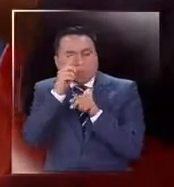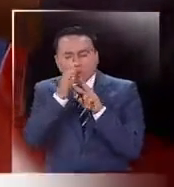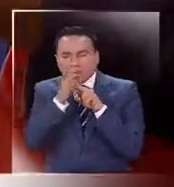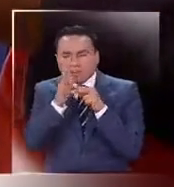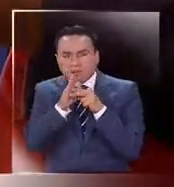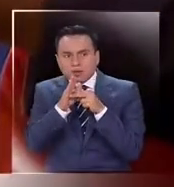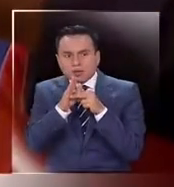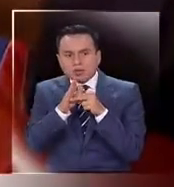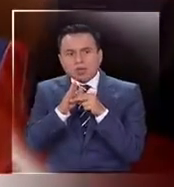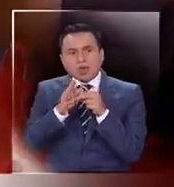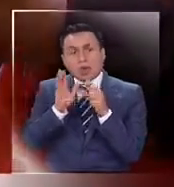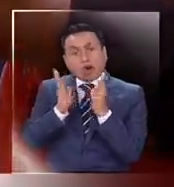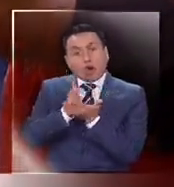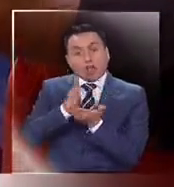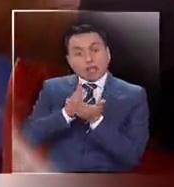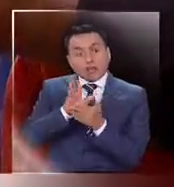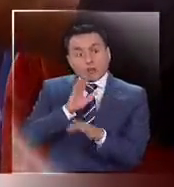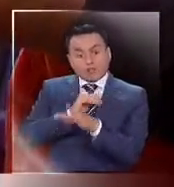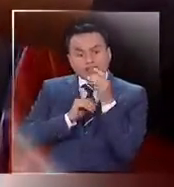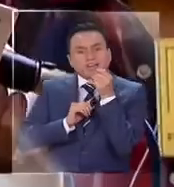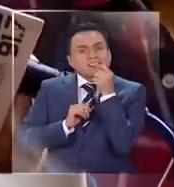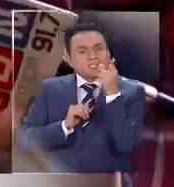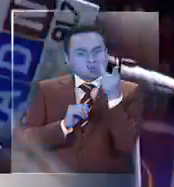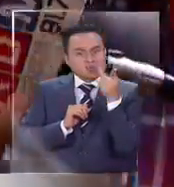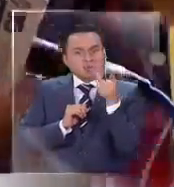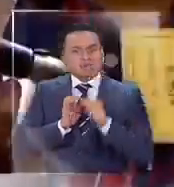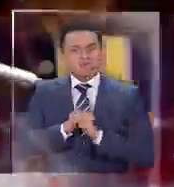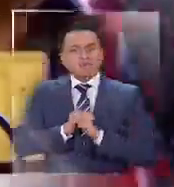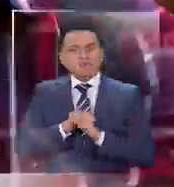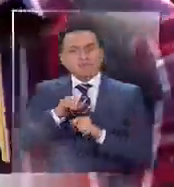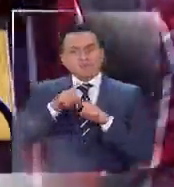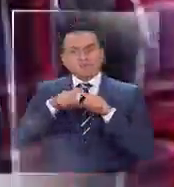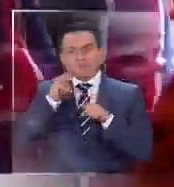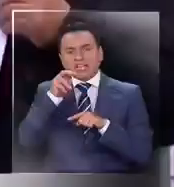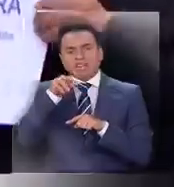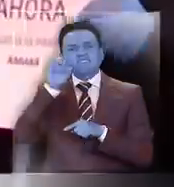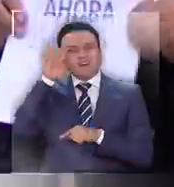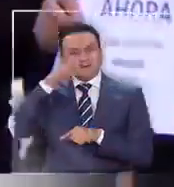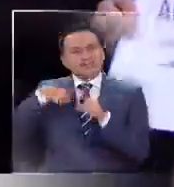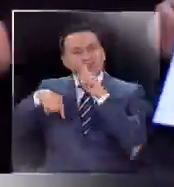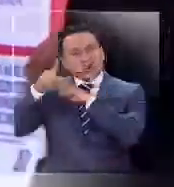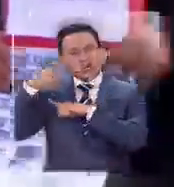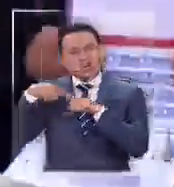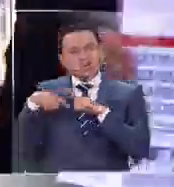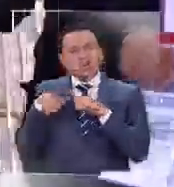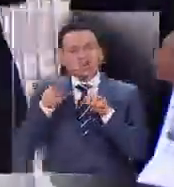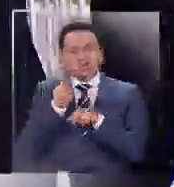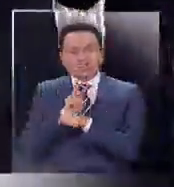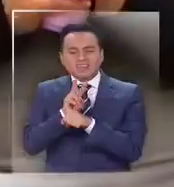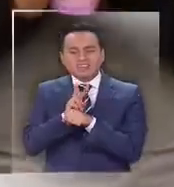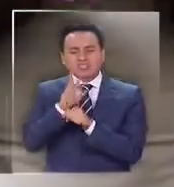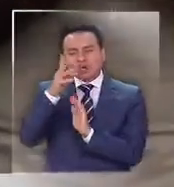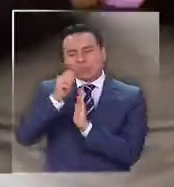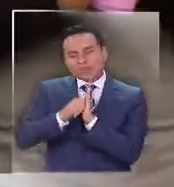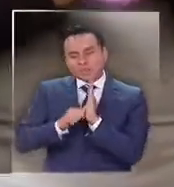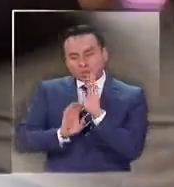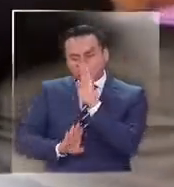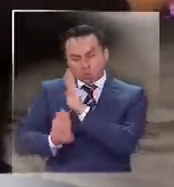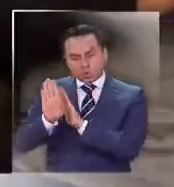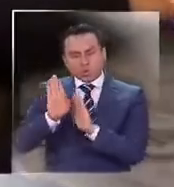de eso se da cuenta el colegio y ellos denuncian. Jimena sabe de esa historia. Como tía, durante 5 meses